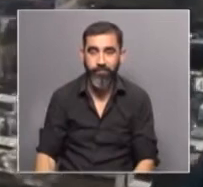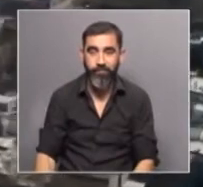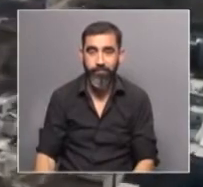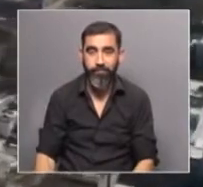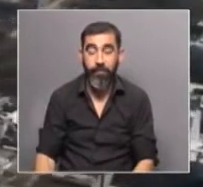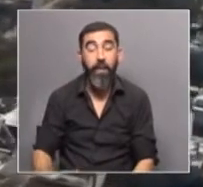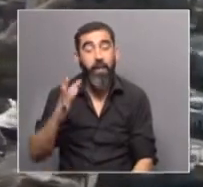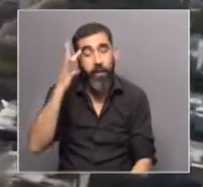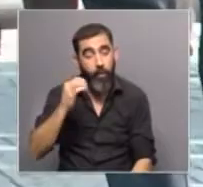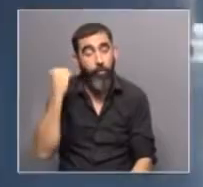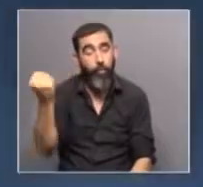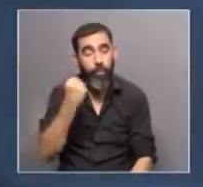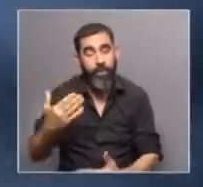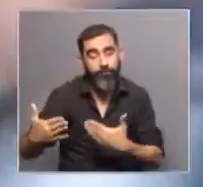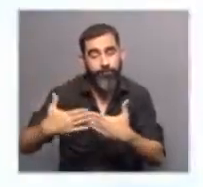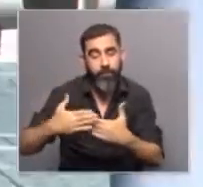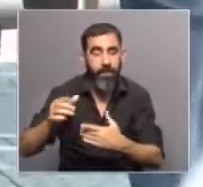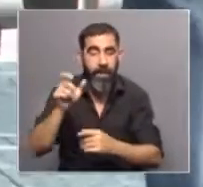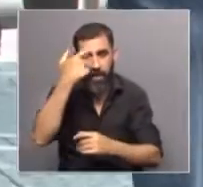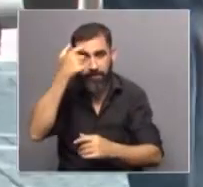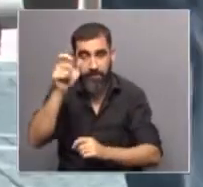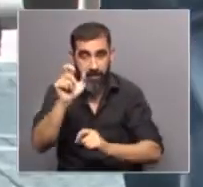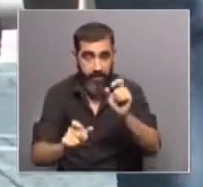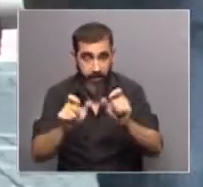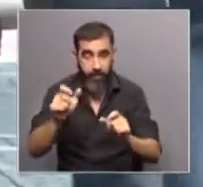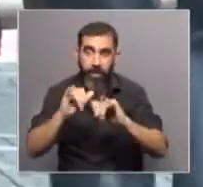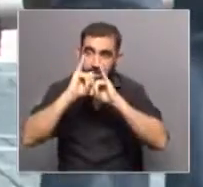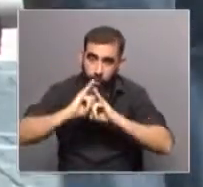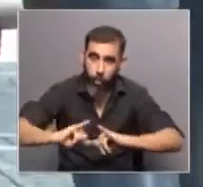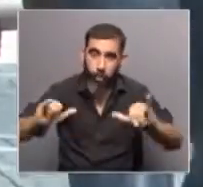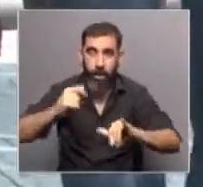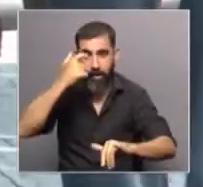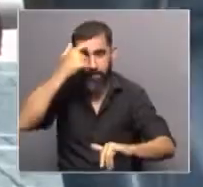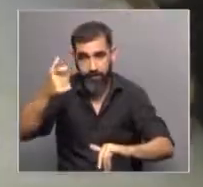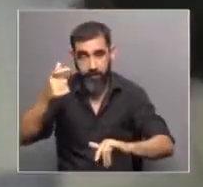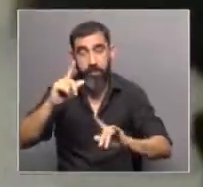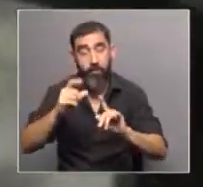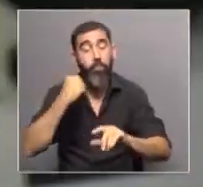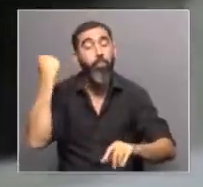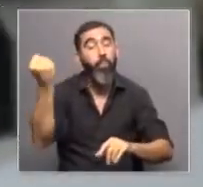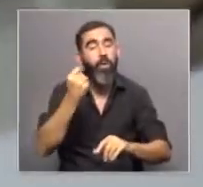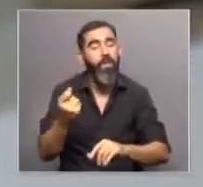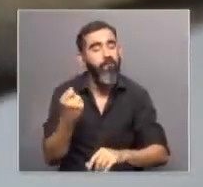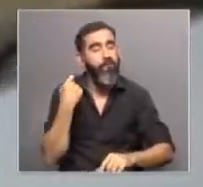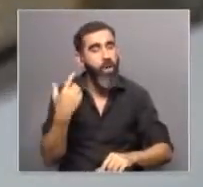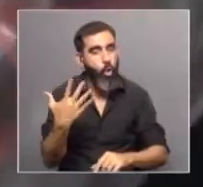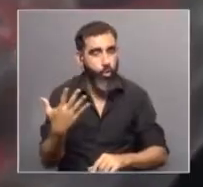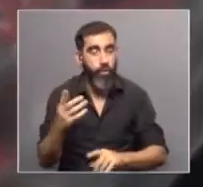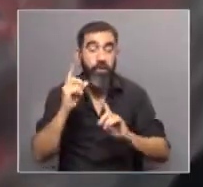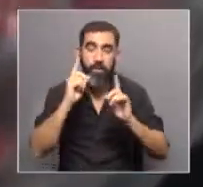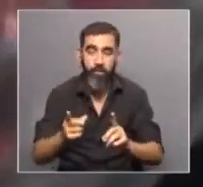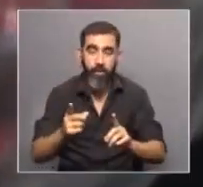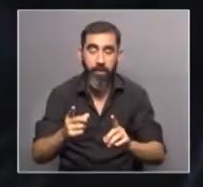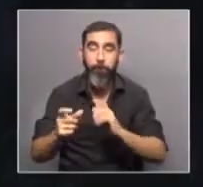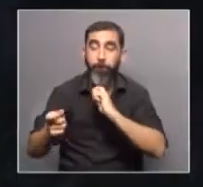Creo que es importante acercar la ciencia a la gente, creo que es importante divulgar la ciencia, creo que es importante valorizar también una